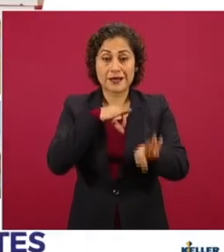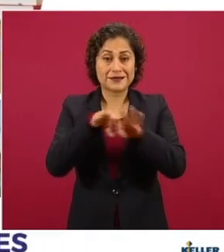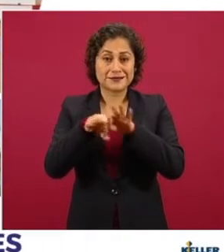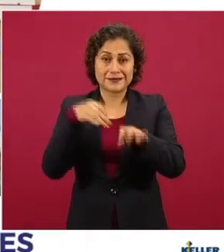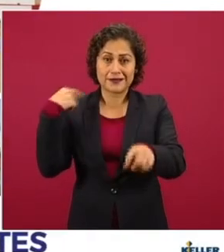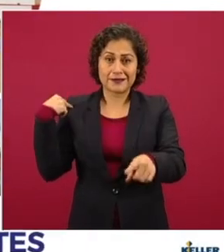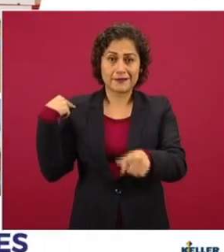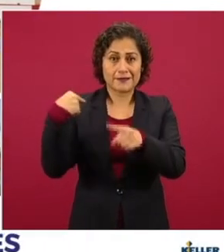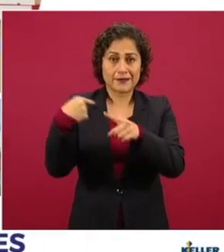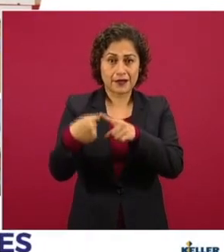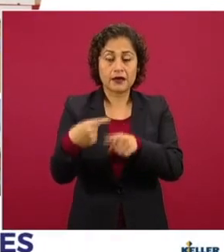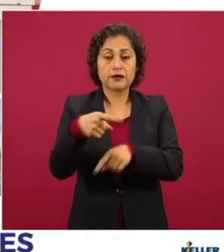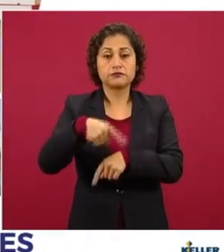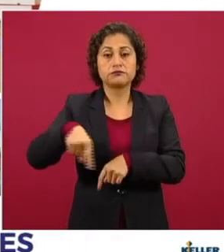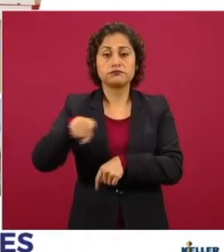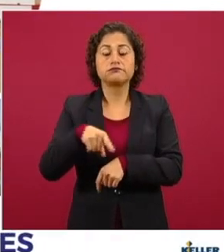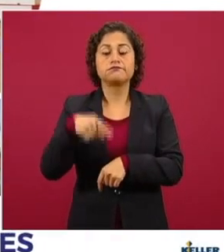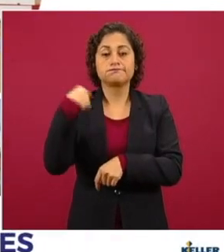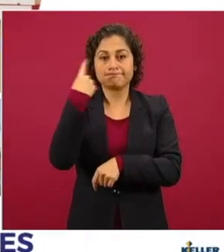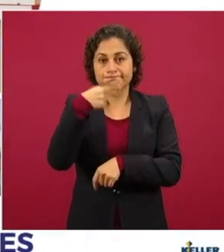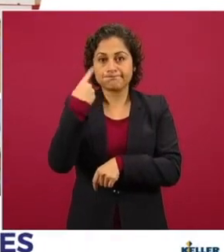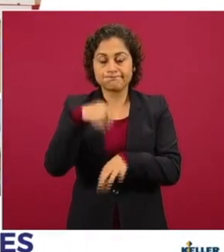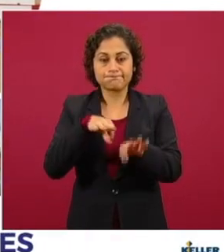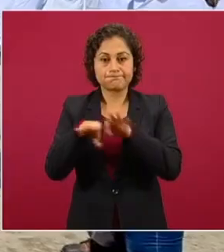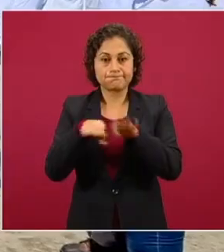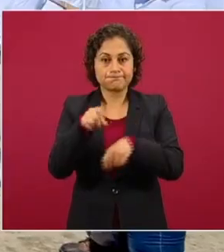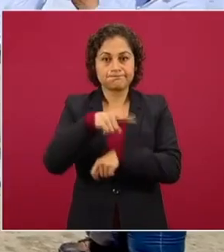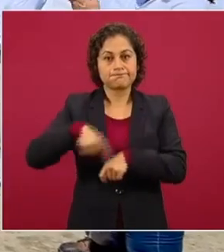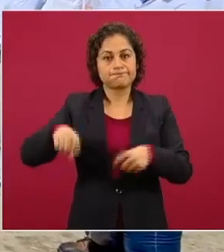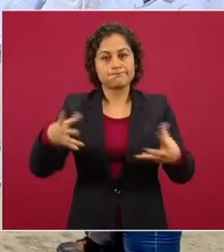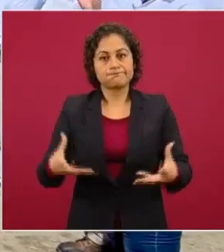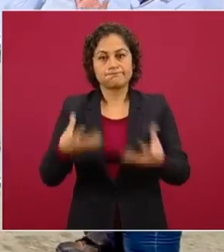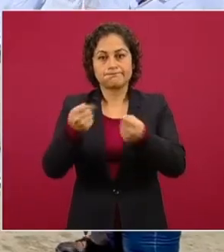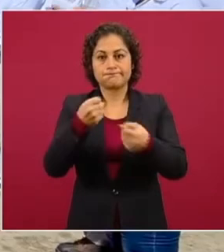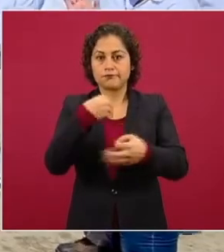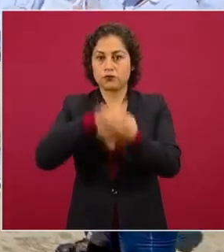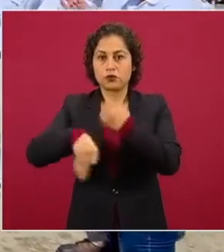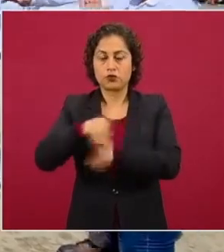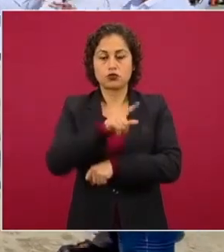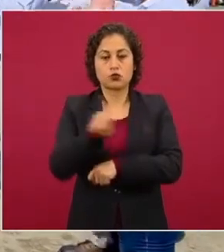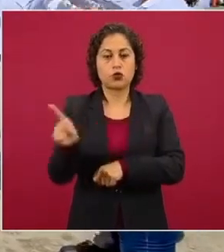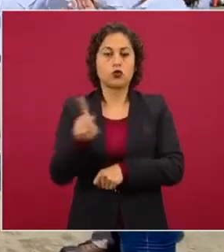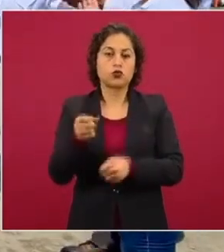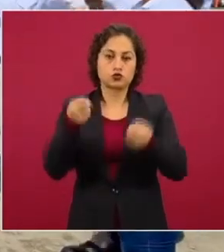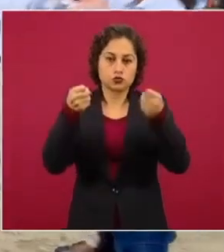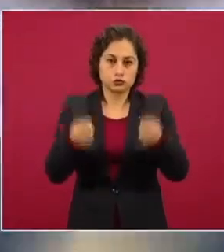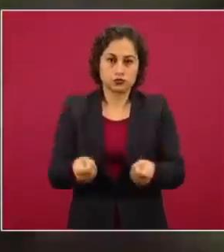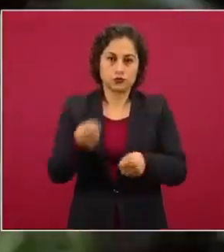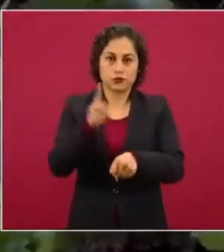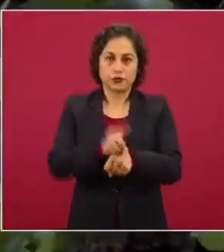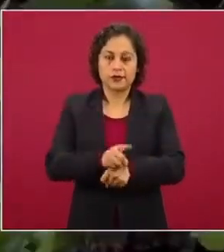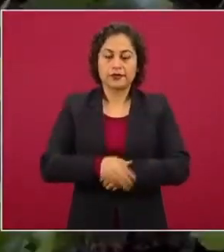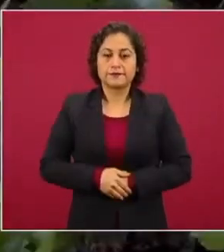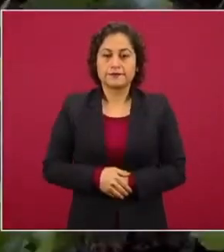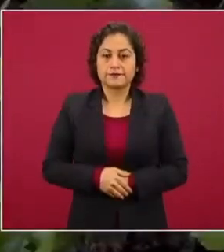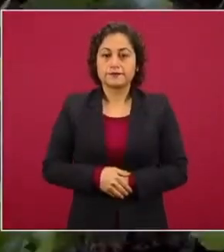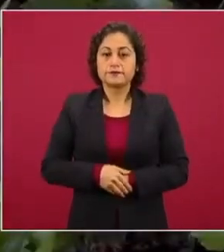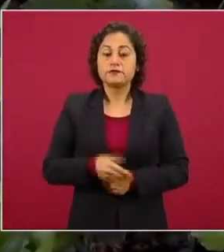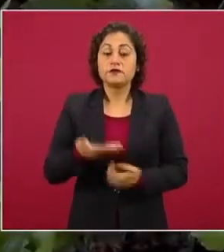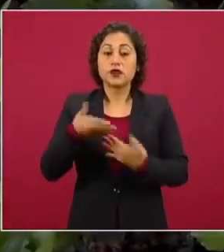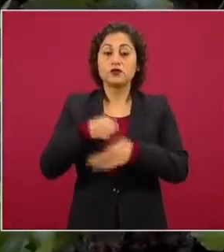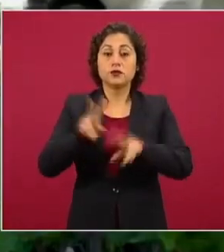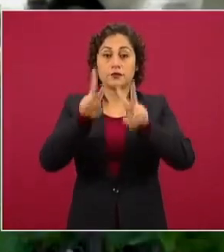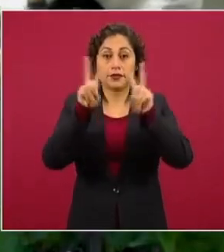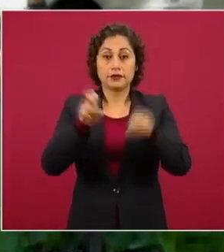compromiso conjunto de salvaguardar la integridad de quienes participan en la construcción de esta magna obra. En materia de